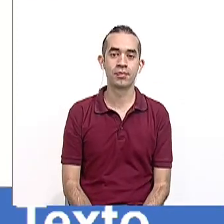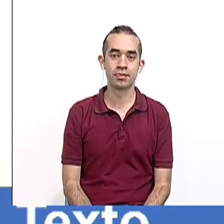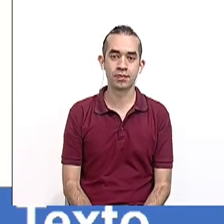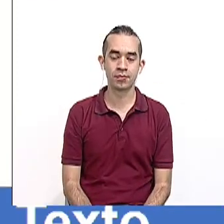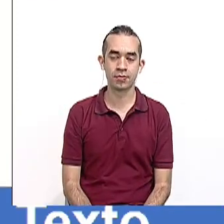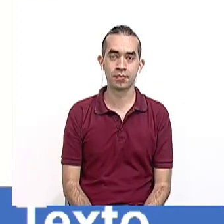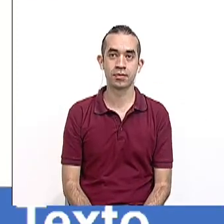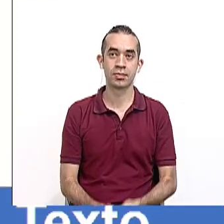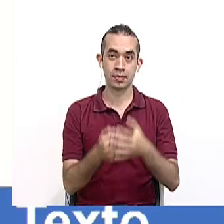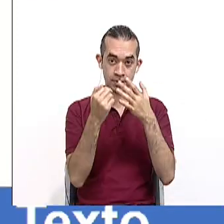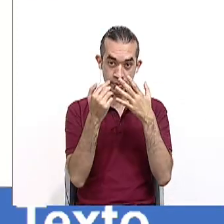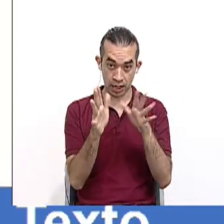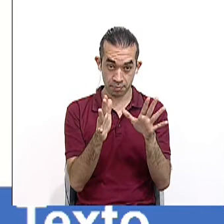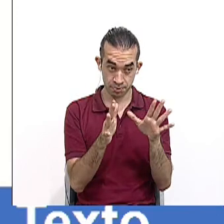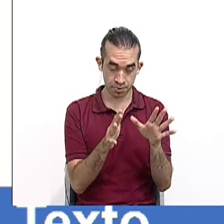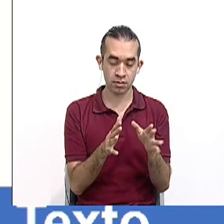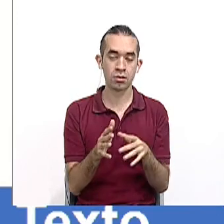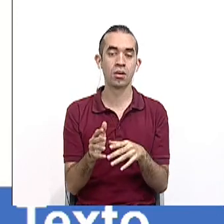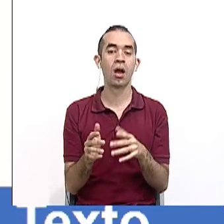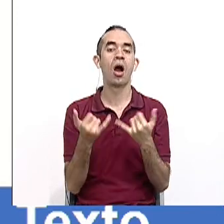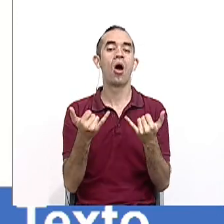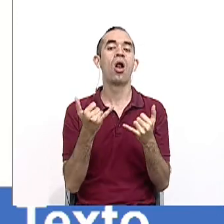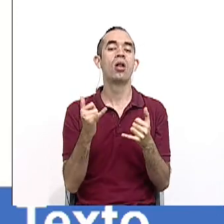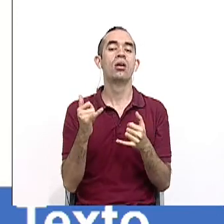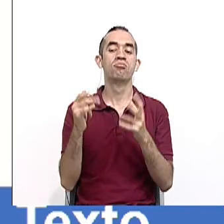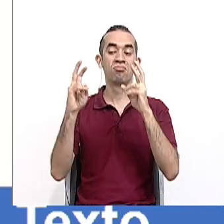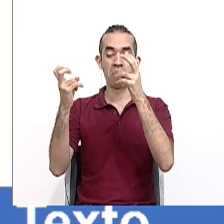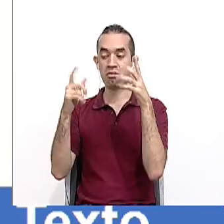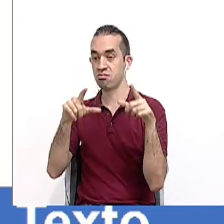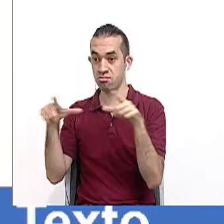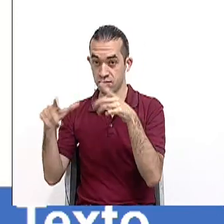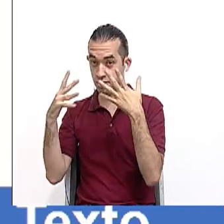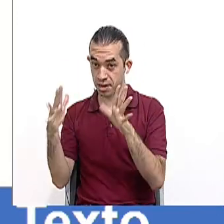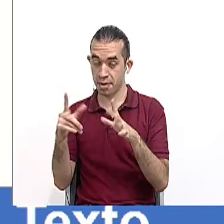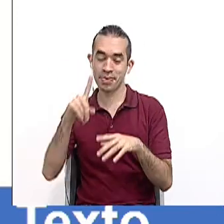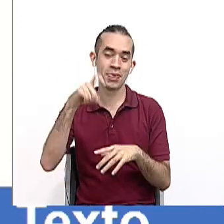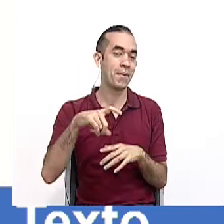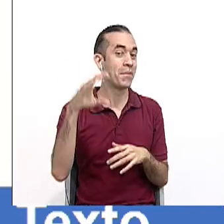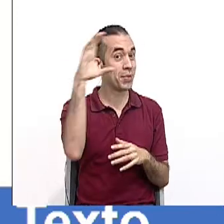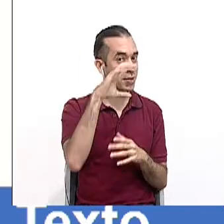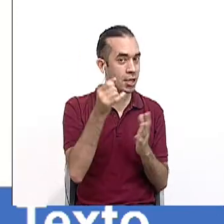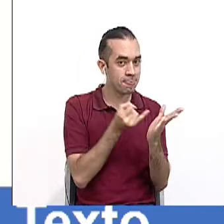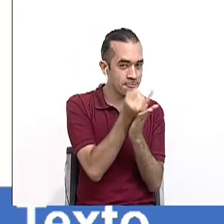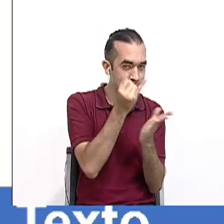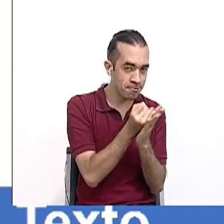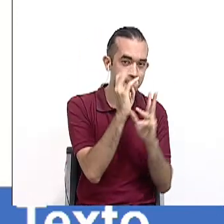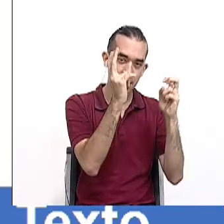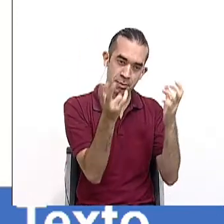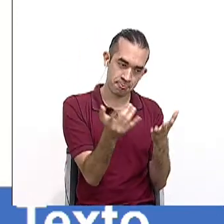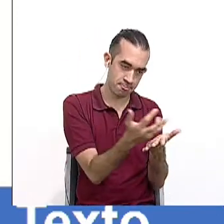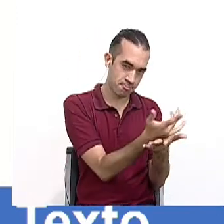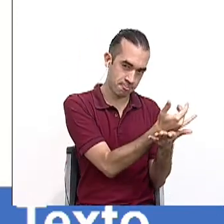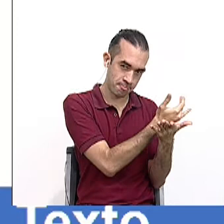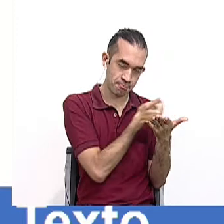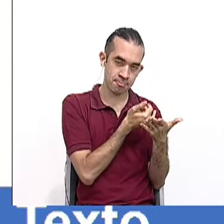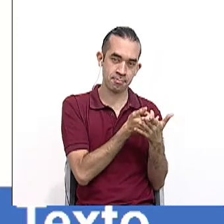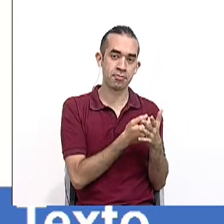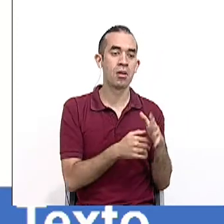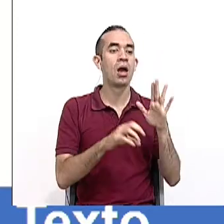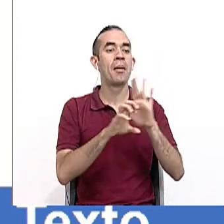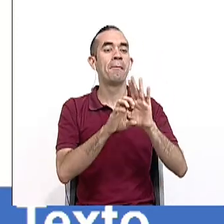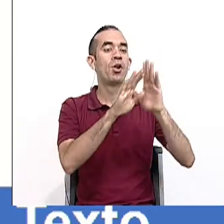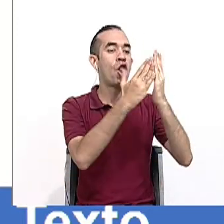Pasamos a la documentación. Ya tengo mi tema, ahora debo indagar, debo investigar sobre ese tema. Consultar